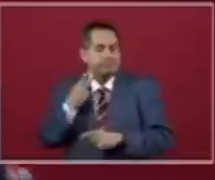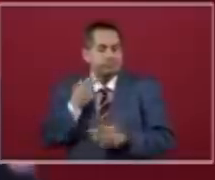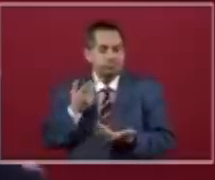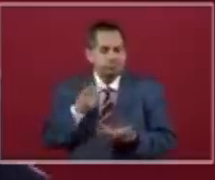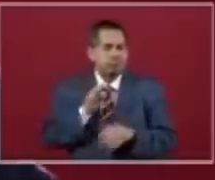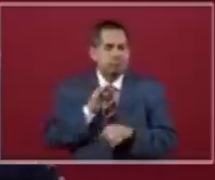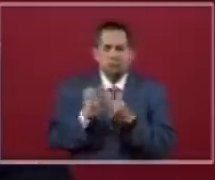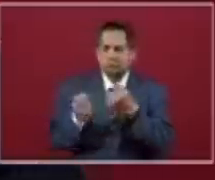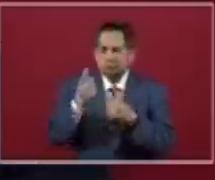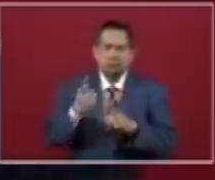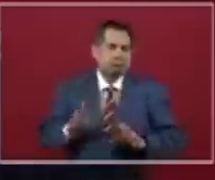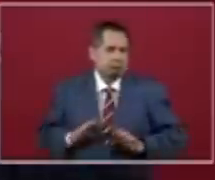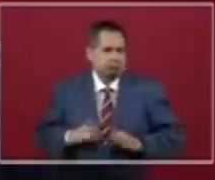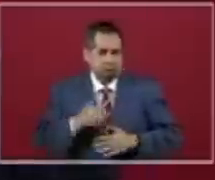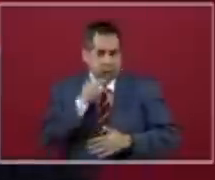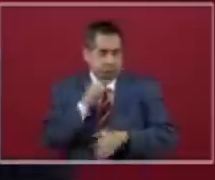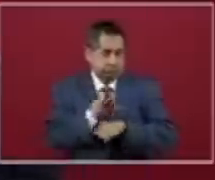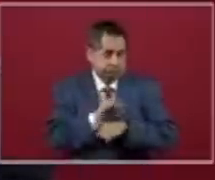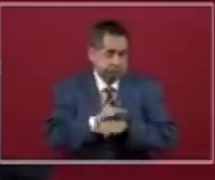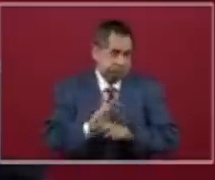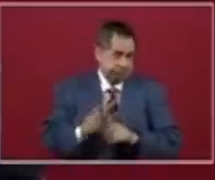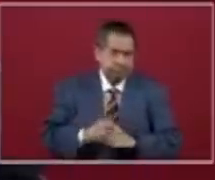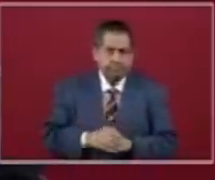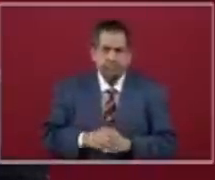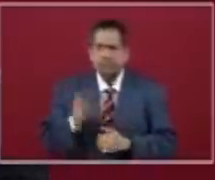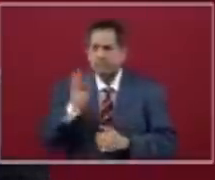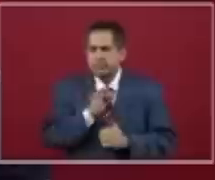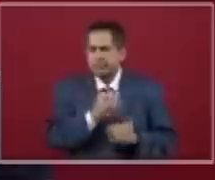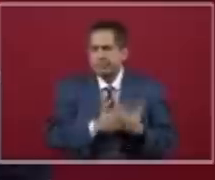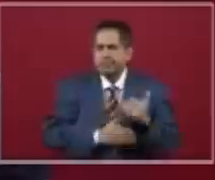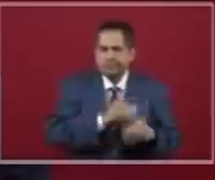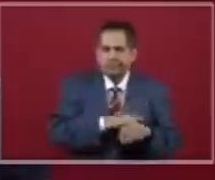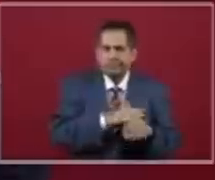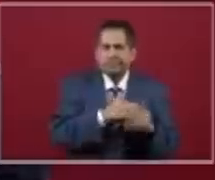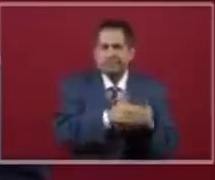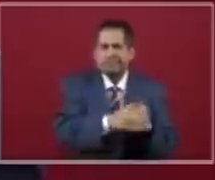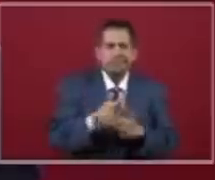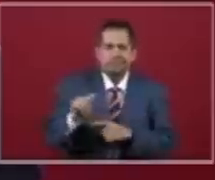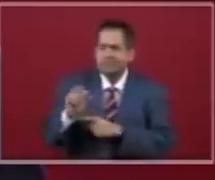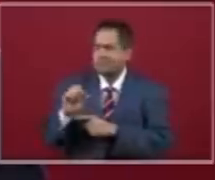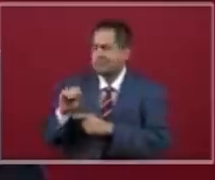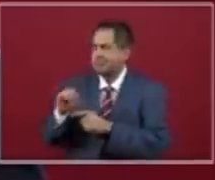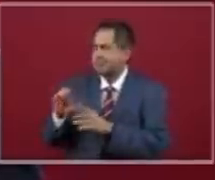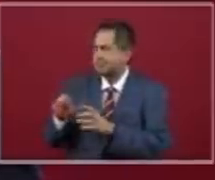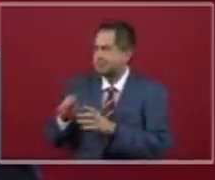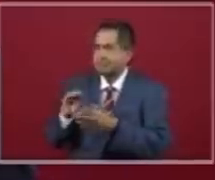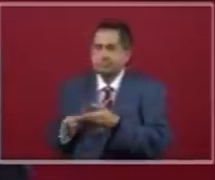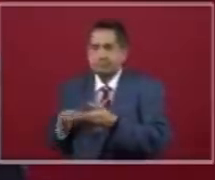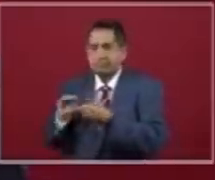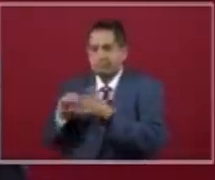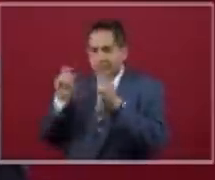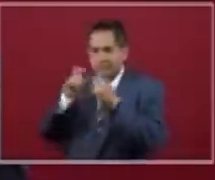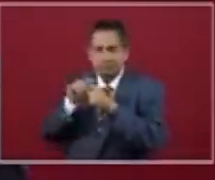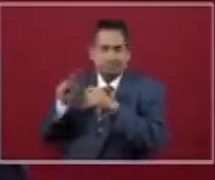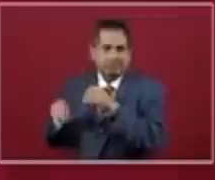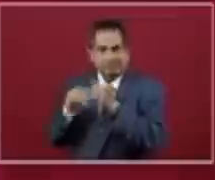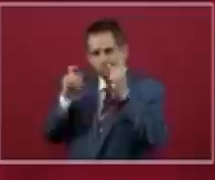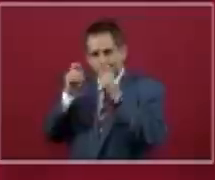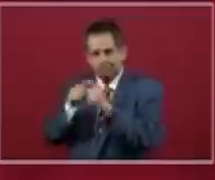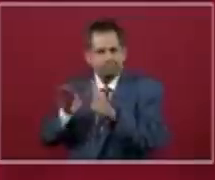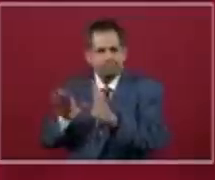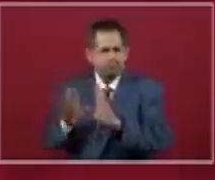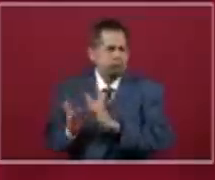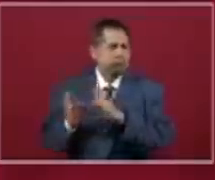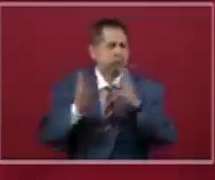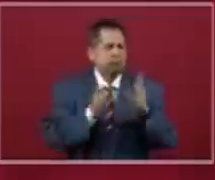causa. Me parece que podemos avanzar más por ese camino ahorita que meter otra complejidad adicional en la